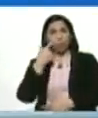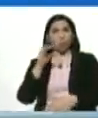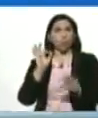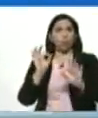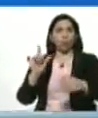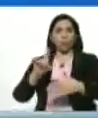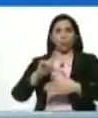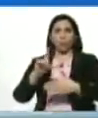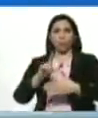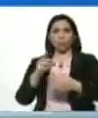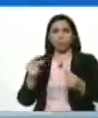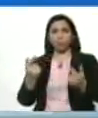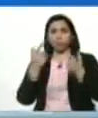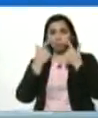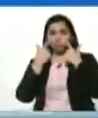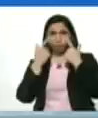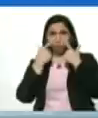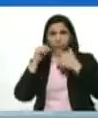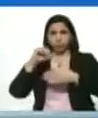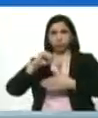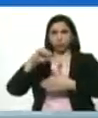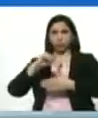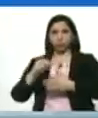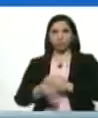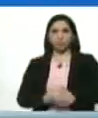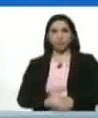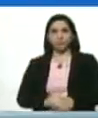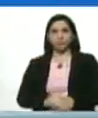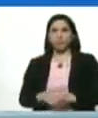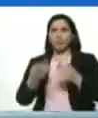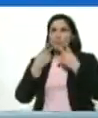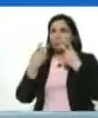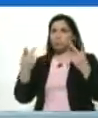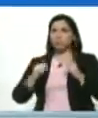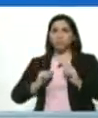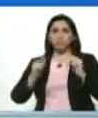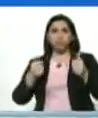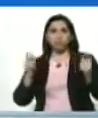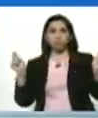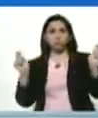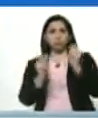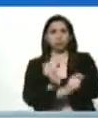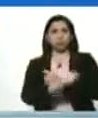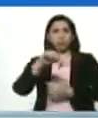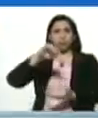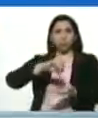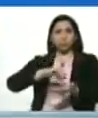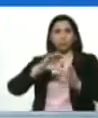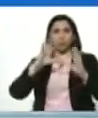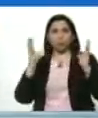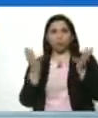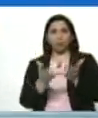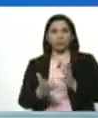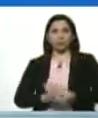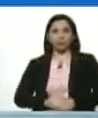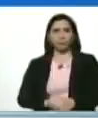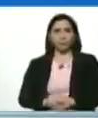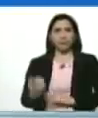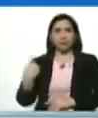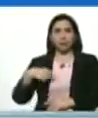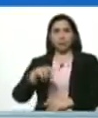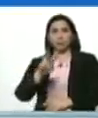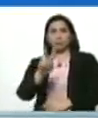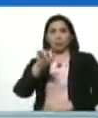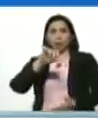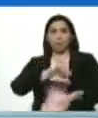alerta sur américa y declara que comienza a convertirse en el epicentro mundial tenemos los dos epicentros